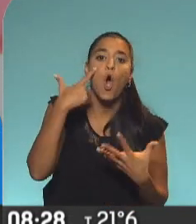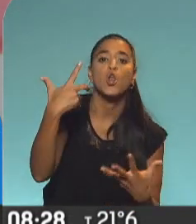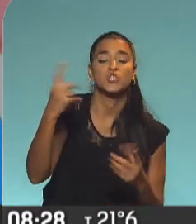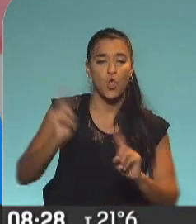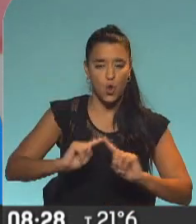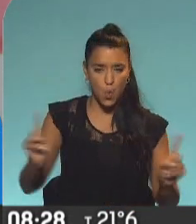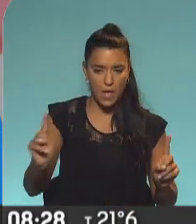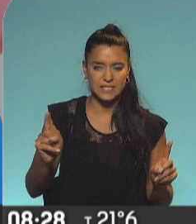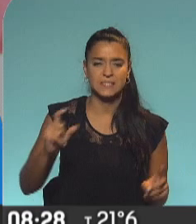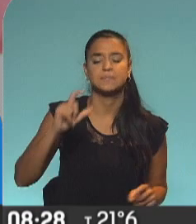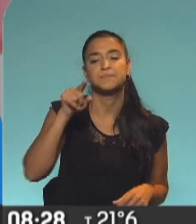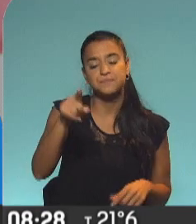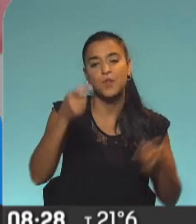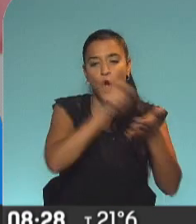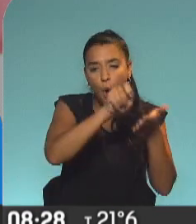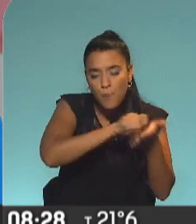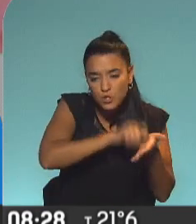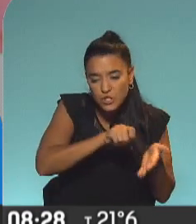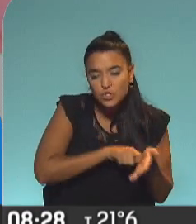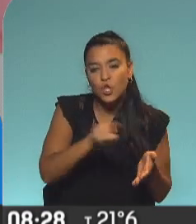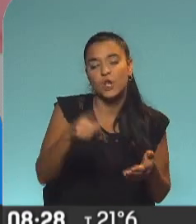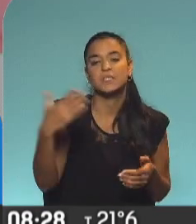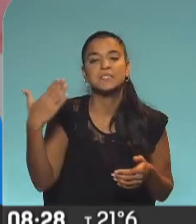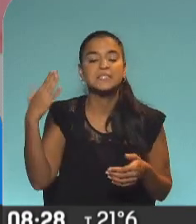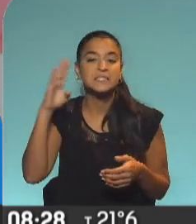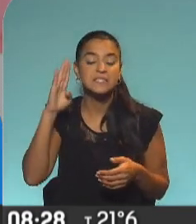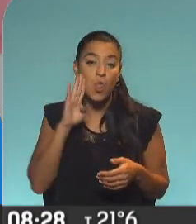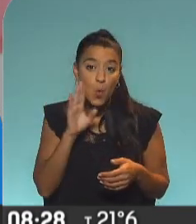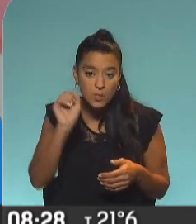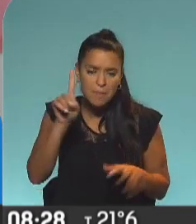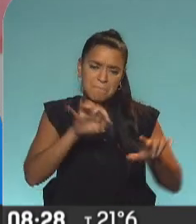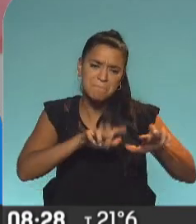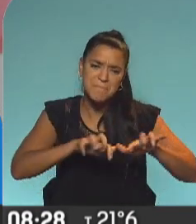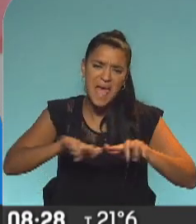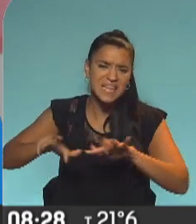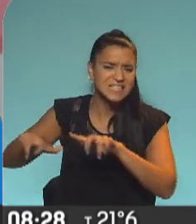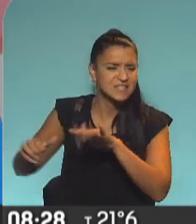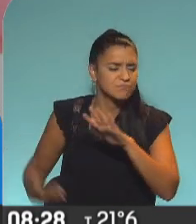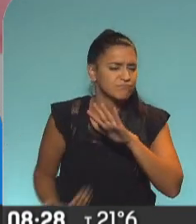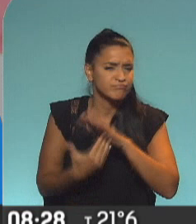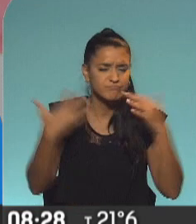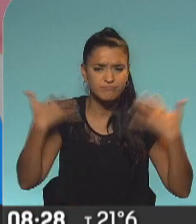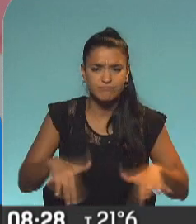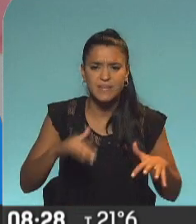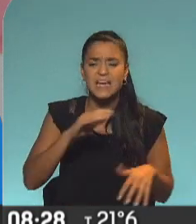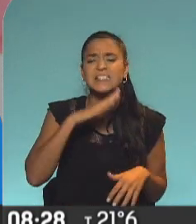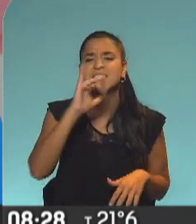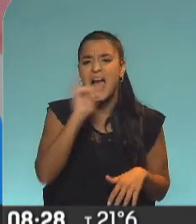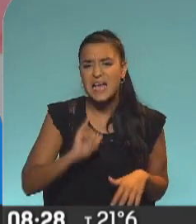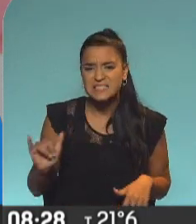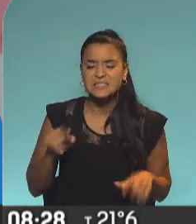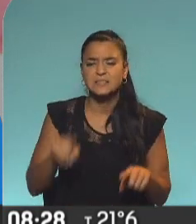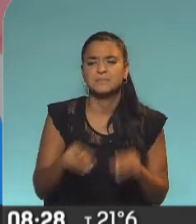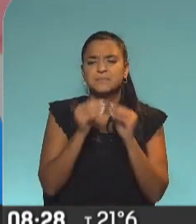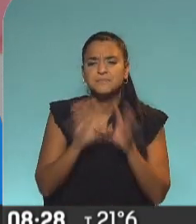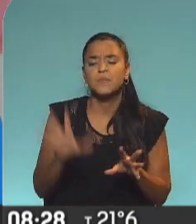el nombre de este músico y compositor estadounidense, uno de los más grandes pianistas en la historia del jazz, fundador, si no